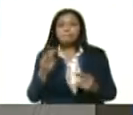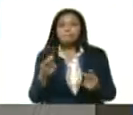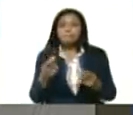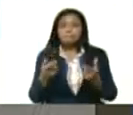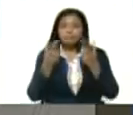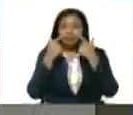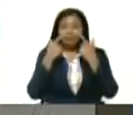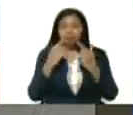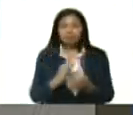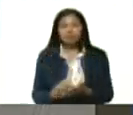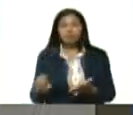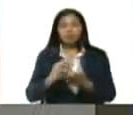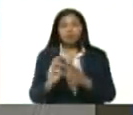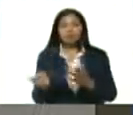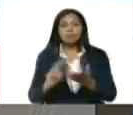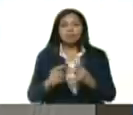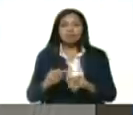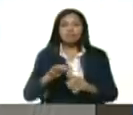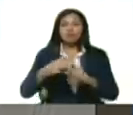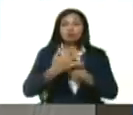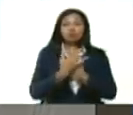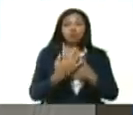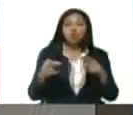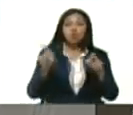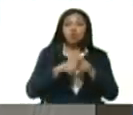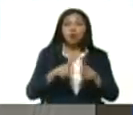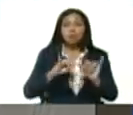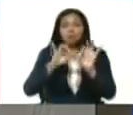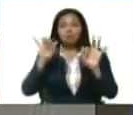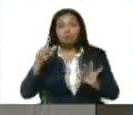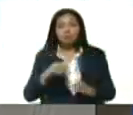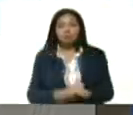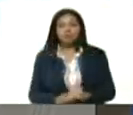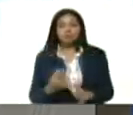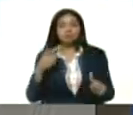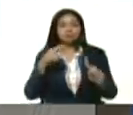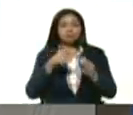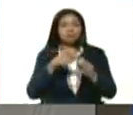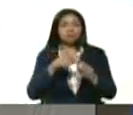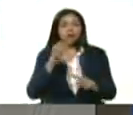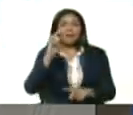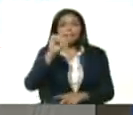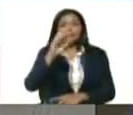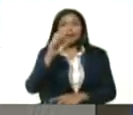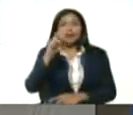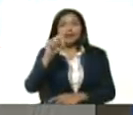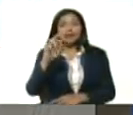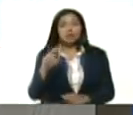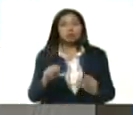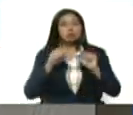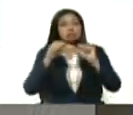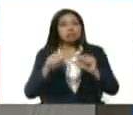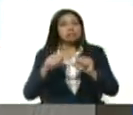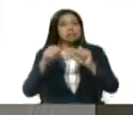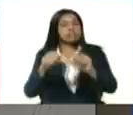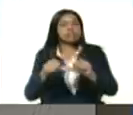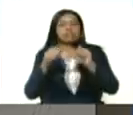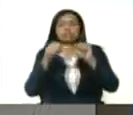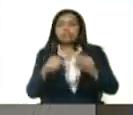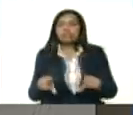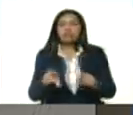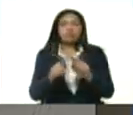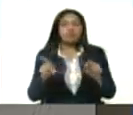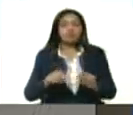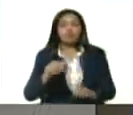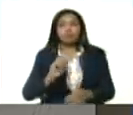que no vuelvan a repetirse situaciones como esta. El foco de Maneiro, por ejemplo, persiste, sigue vivo. Tenemos